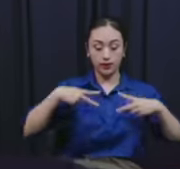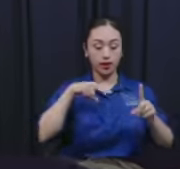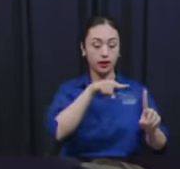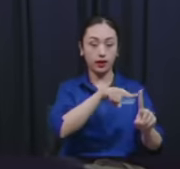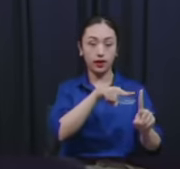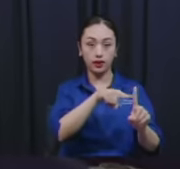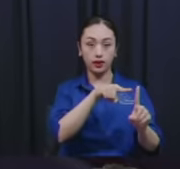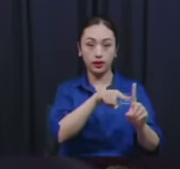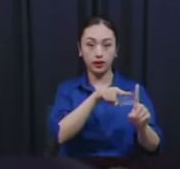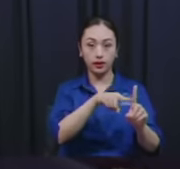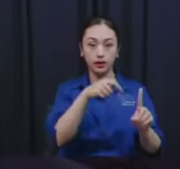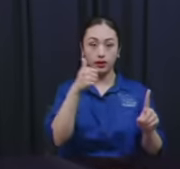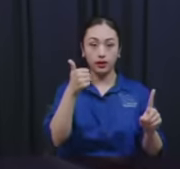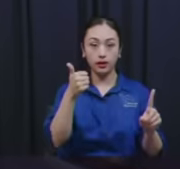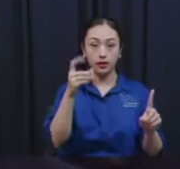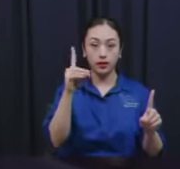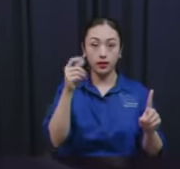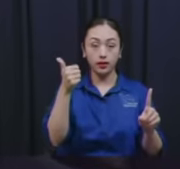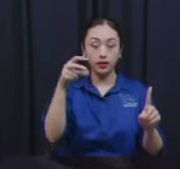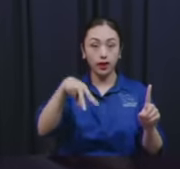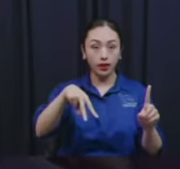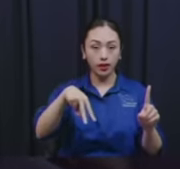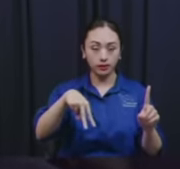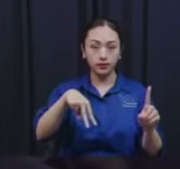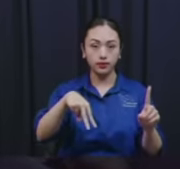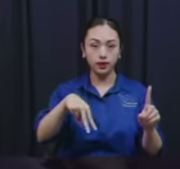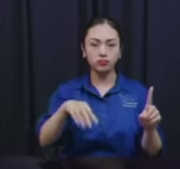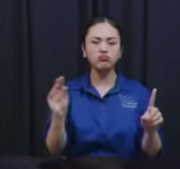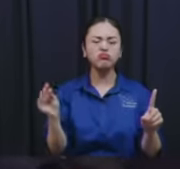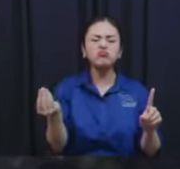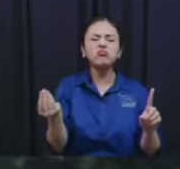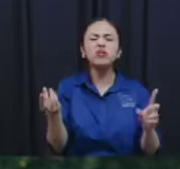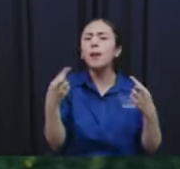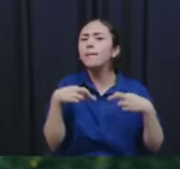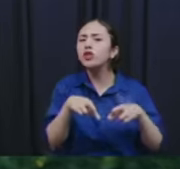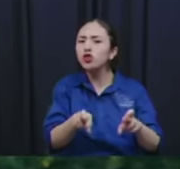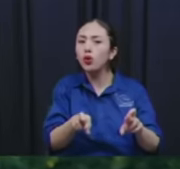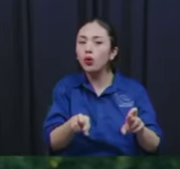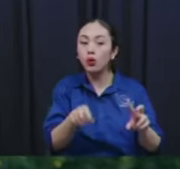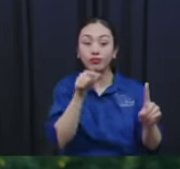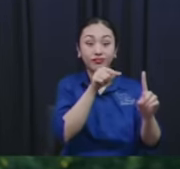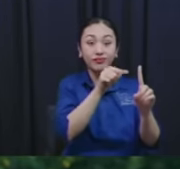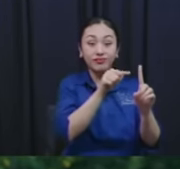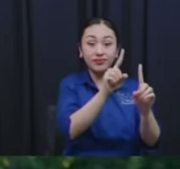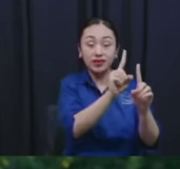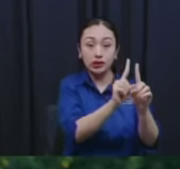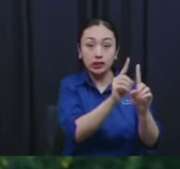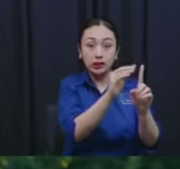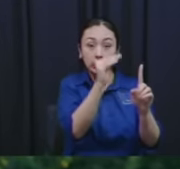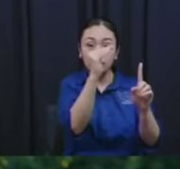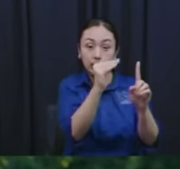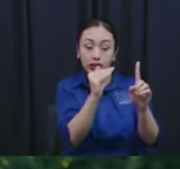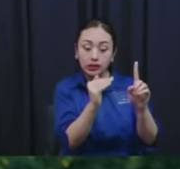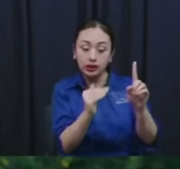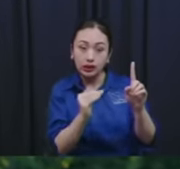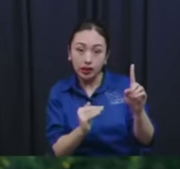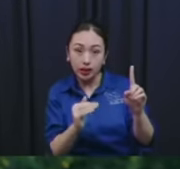qué pasó pero pero Okay se degradó qué le pasó